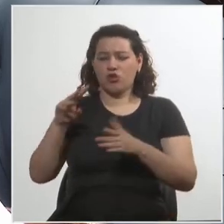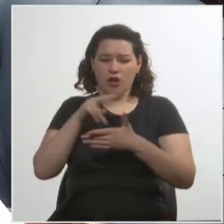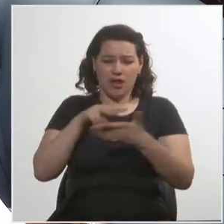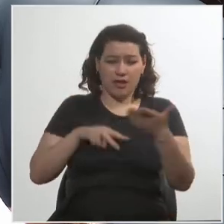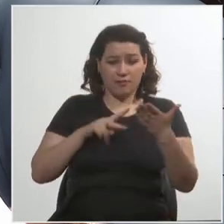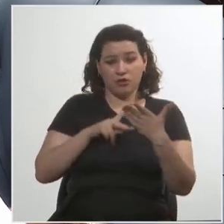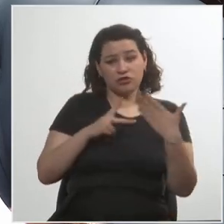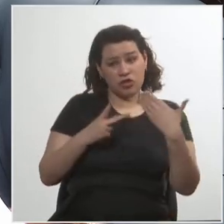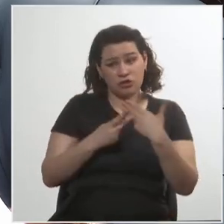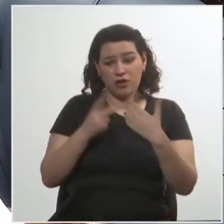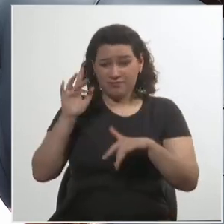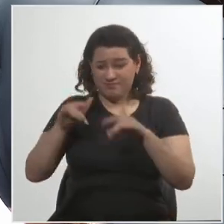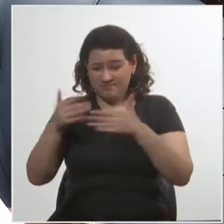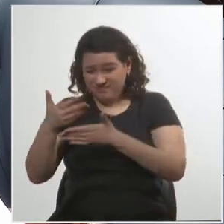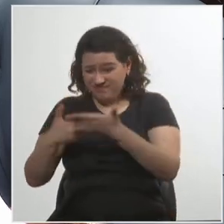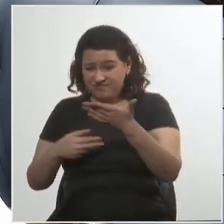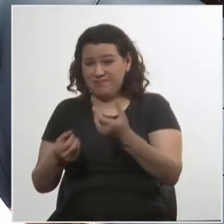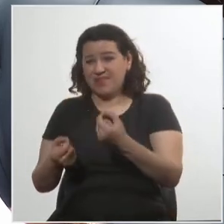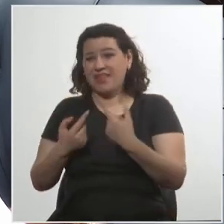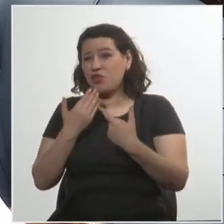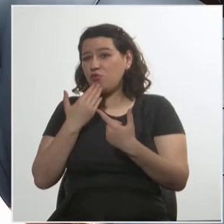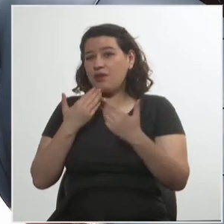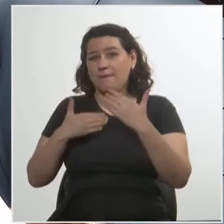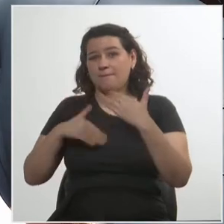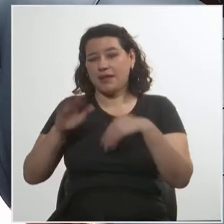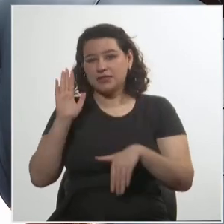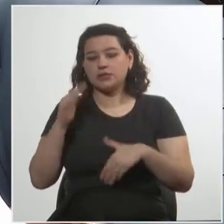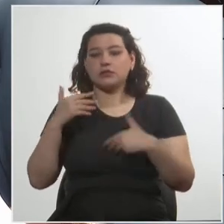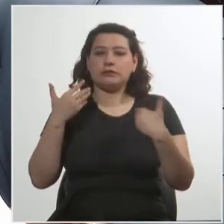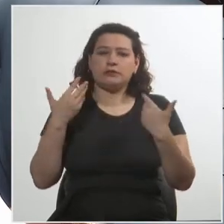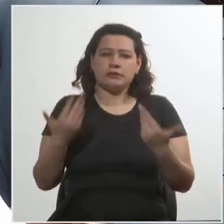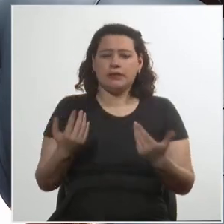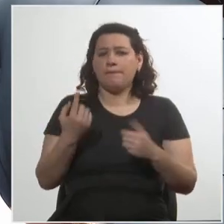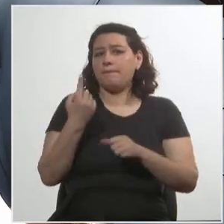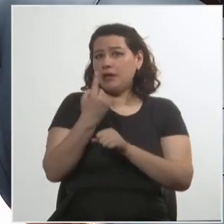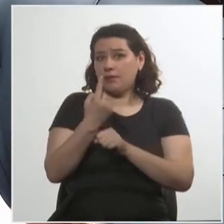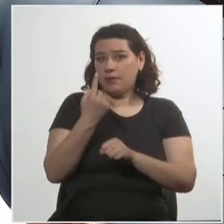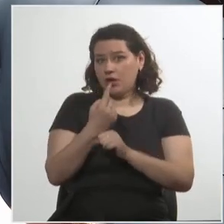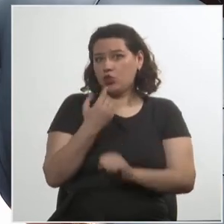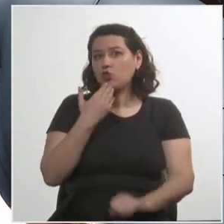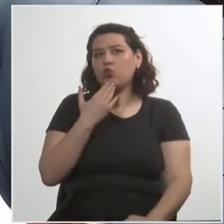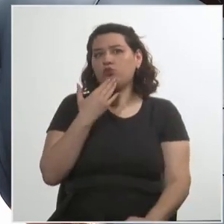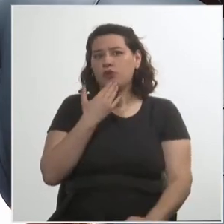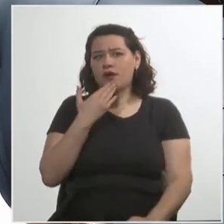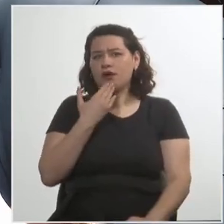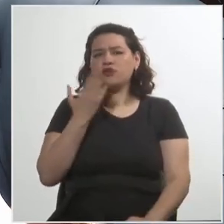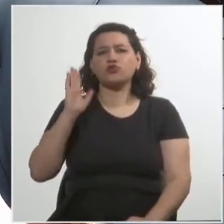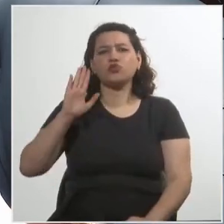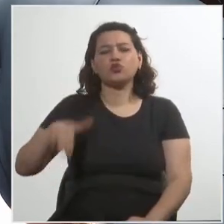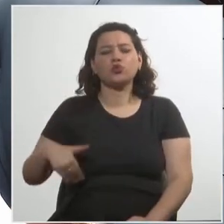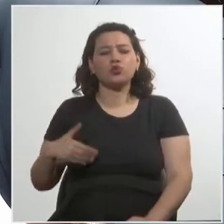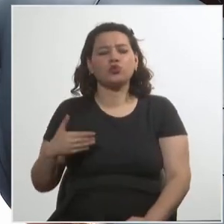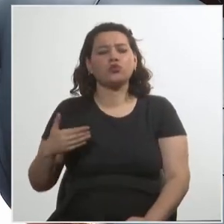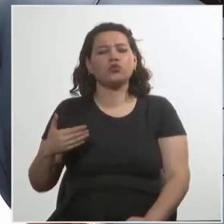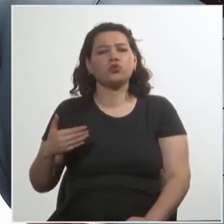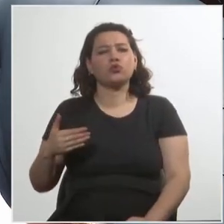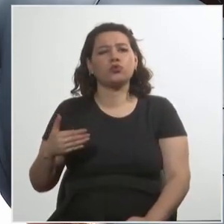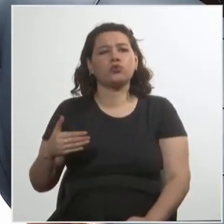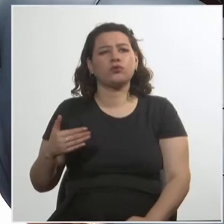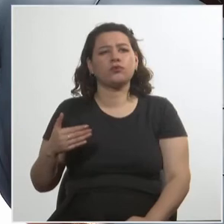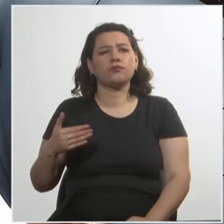leído el proyecto la la primera es respecto a